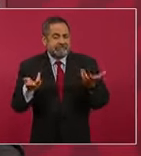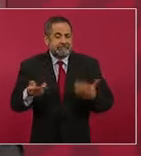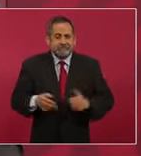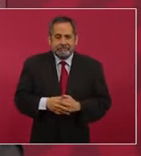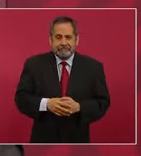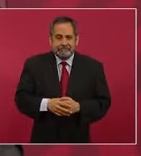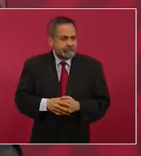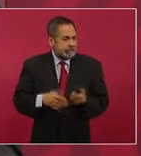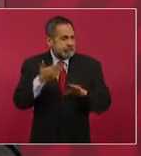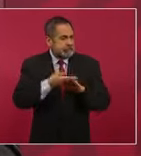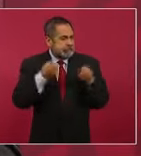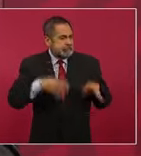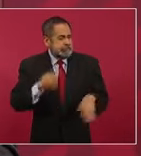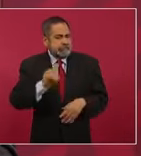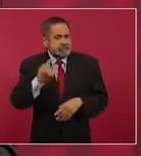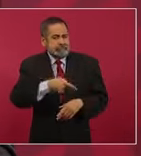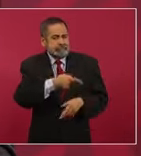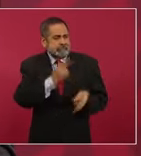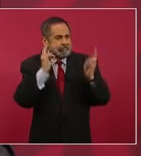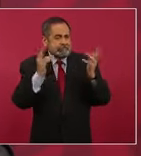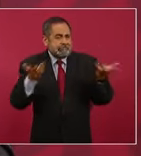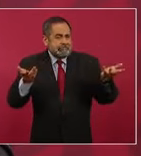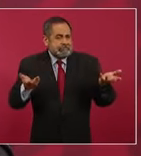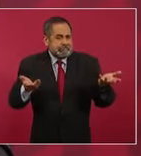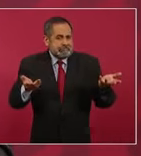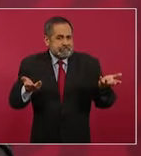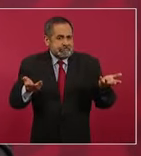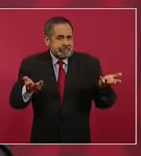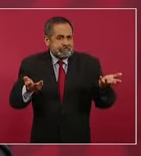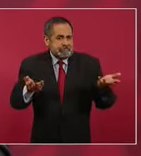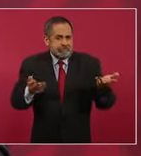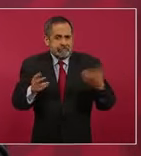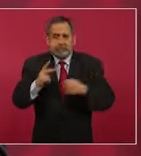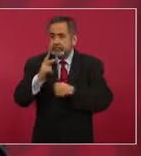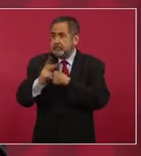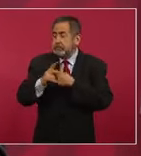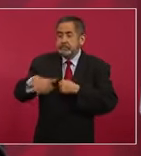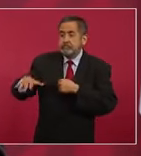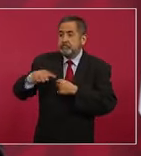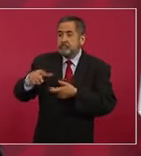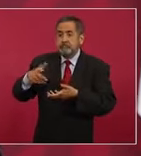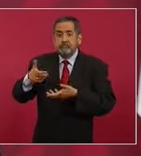¿En qué se les afectó? Si el país se ahorró